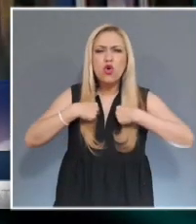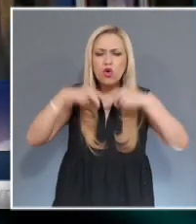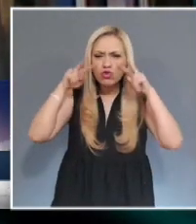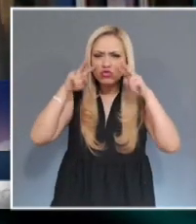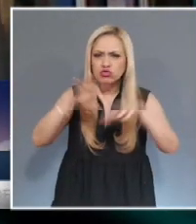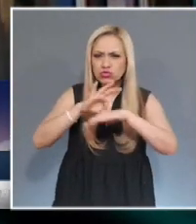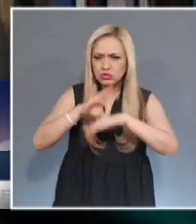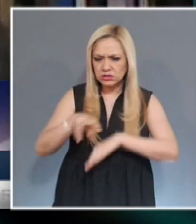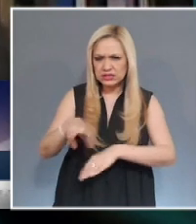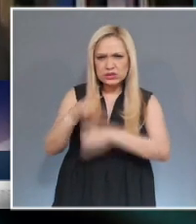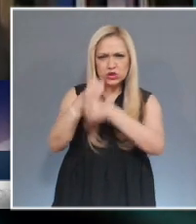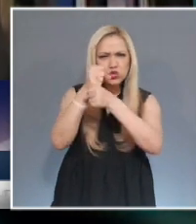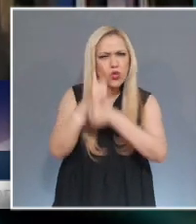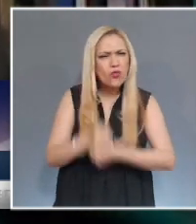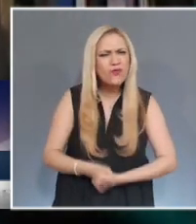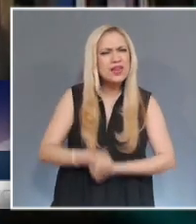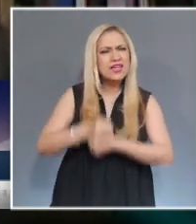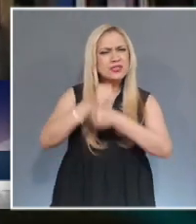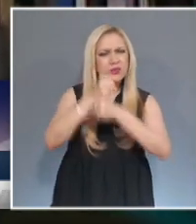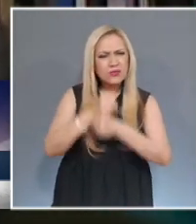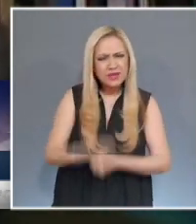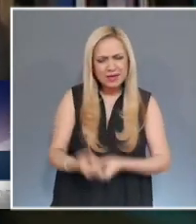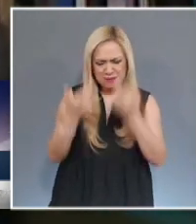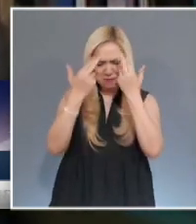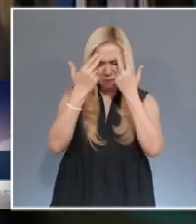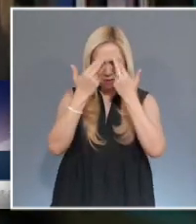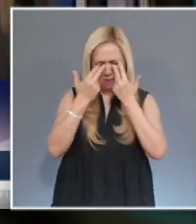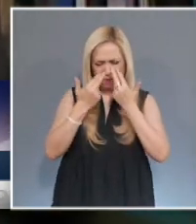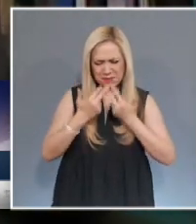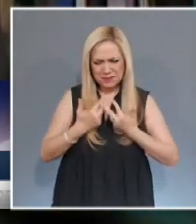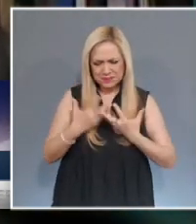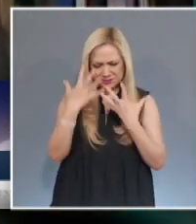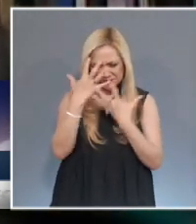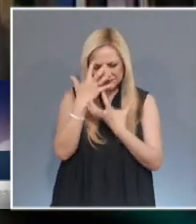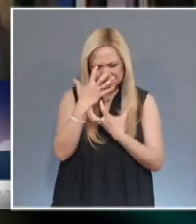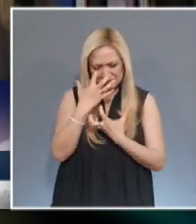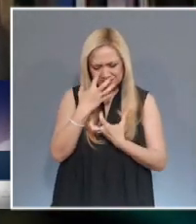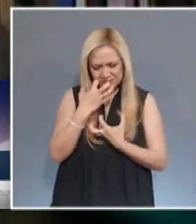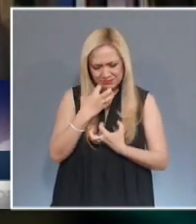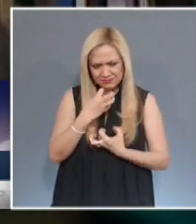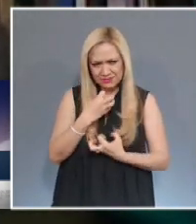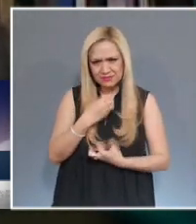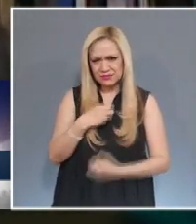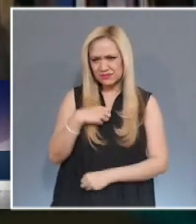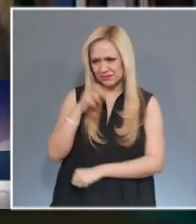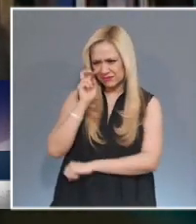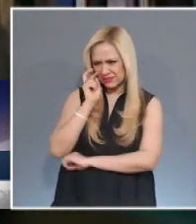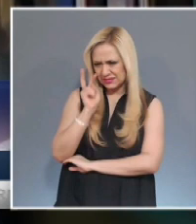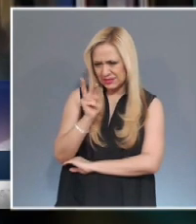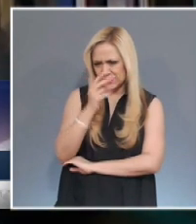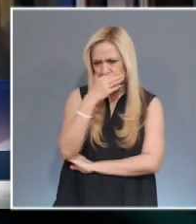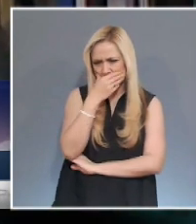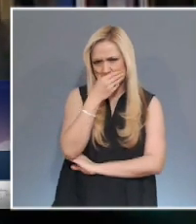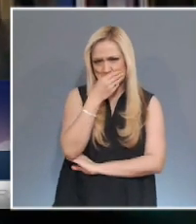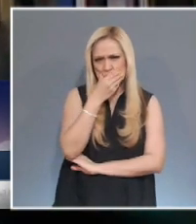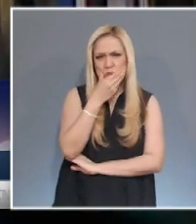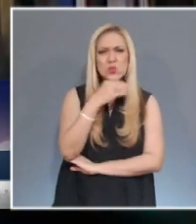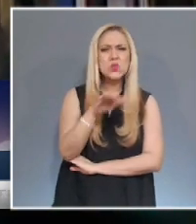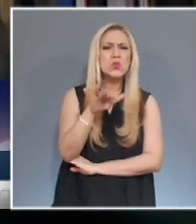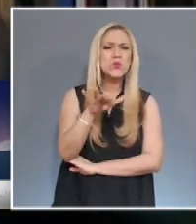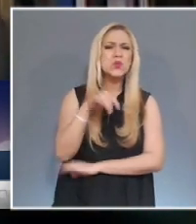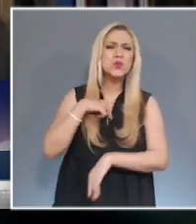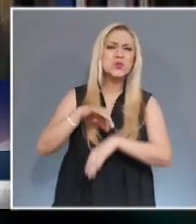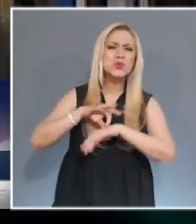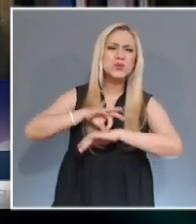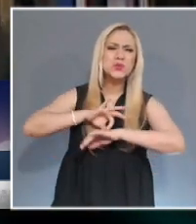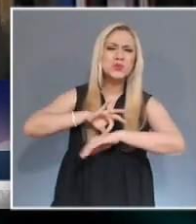tanto y ha pasado con tanto dolor y ha pasado con tanta violencia, que a mí se me hizo